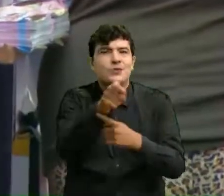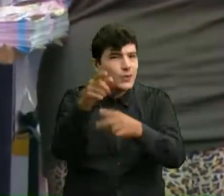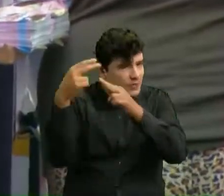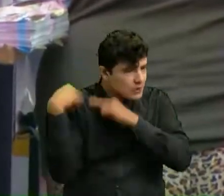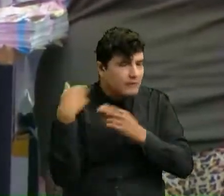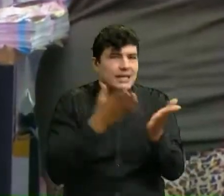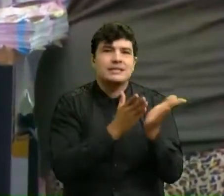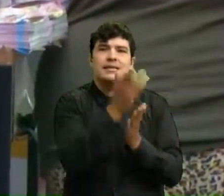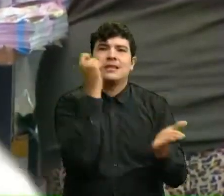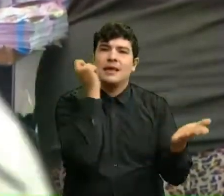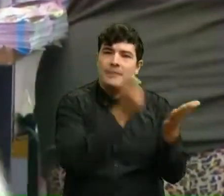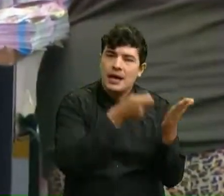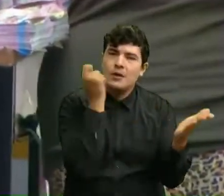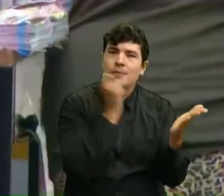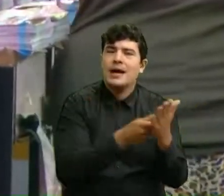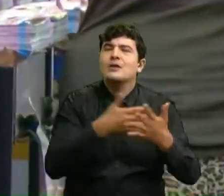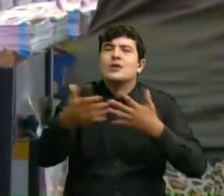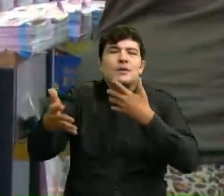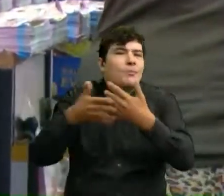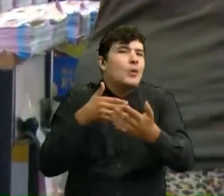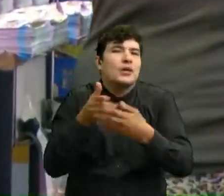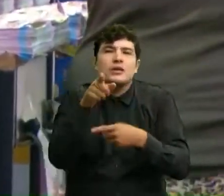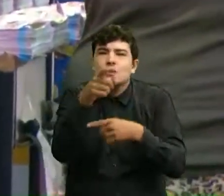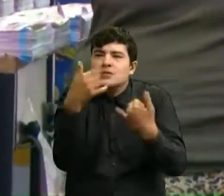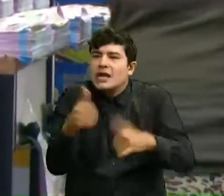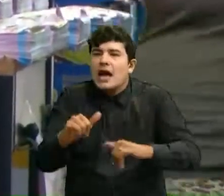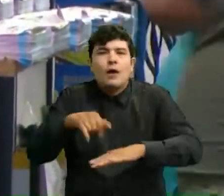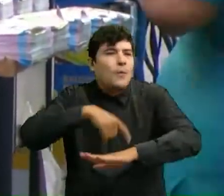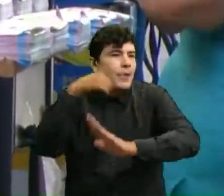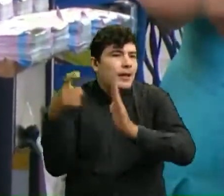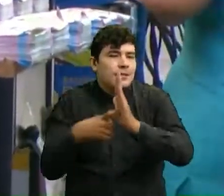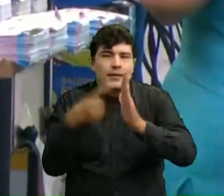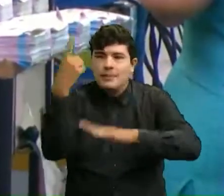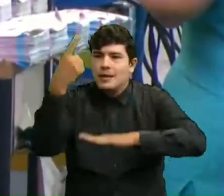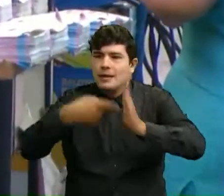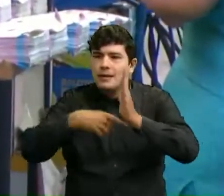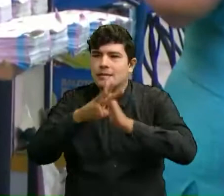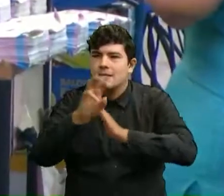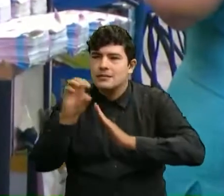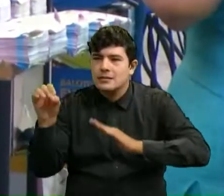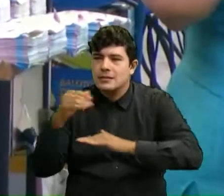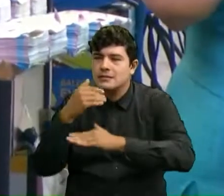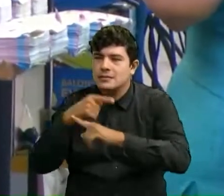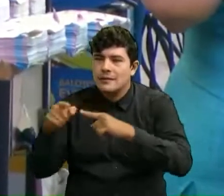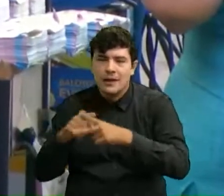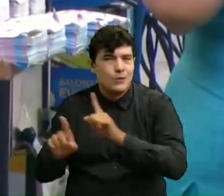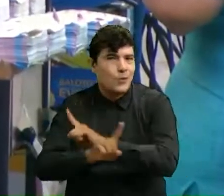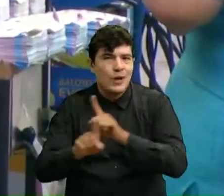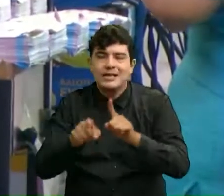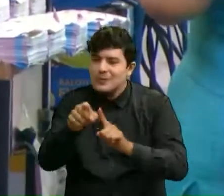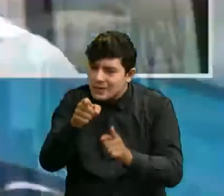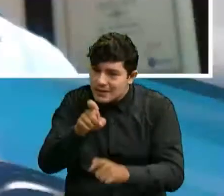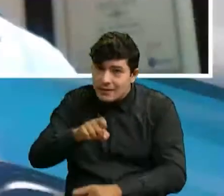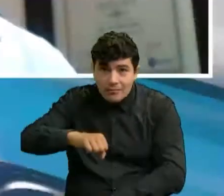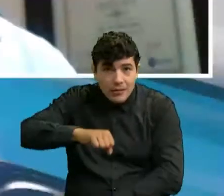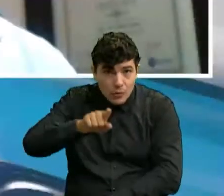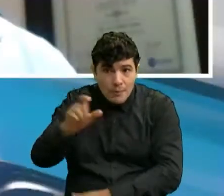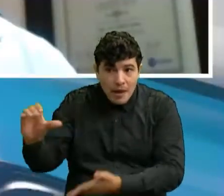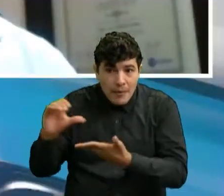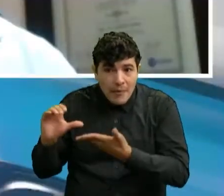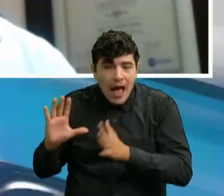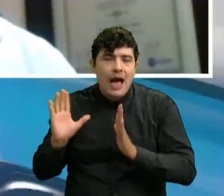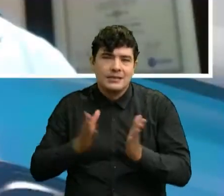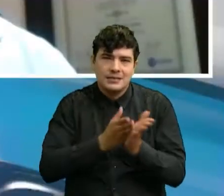de Pensiones, así tenga el mínimo de semanas exigidas para poder reclamar una pensión a futuro. Bueno, abogado,